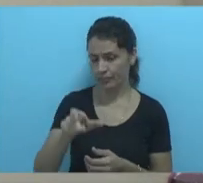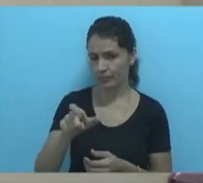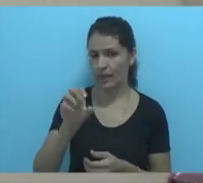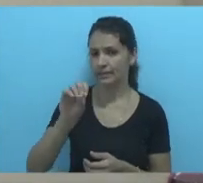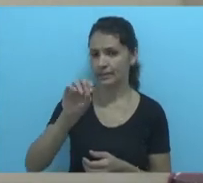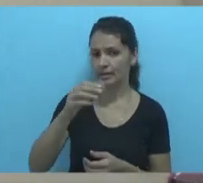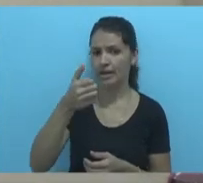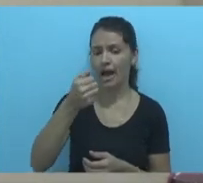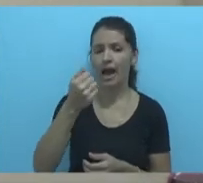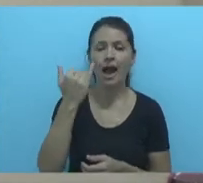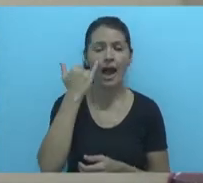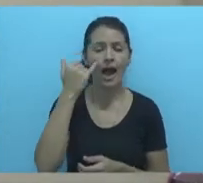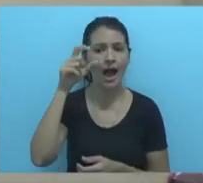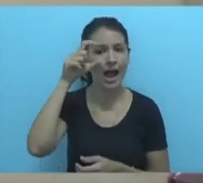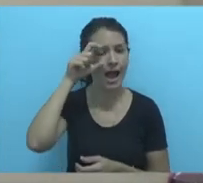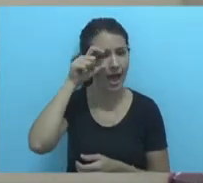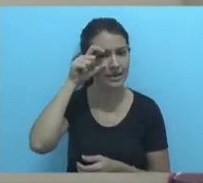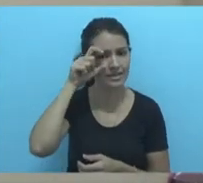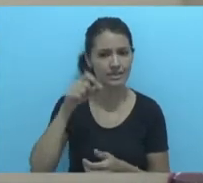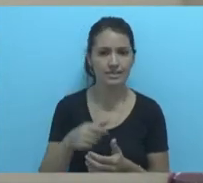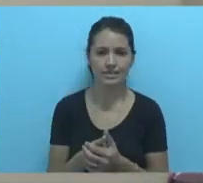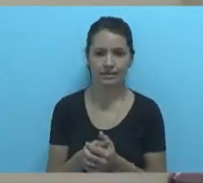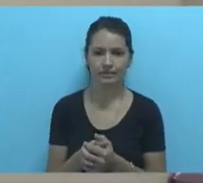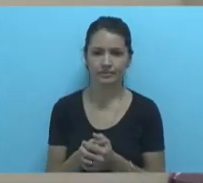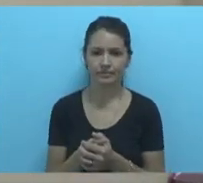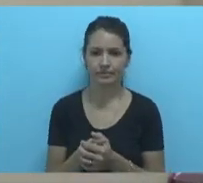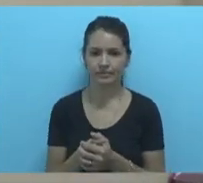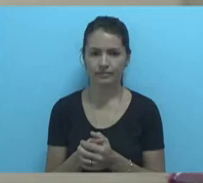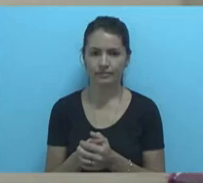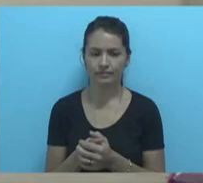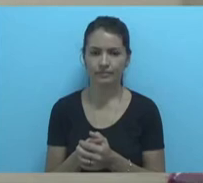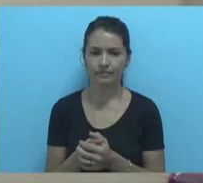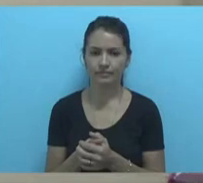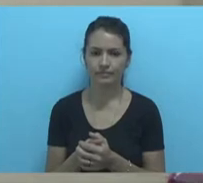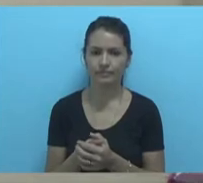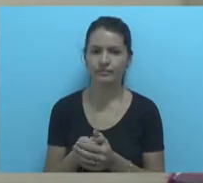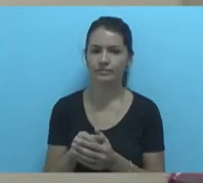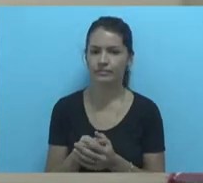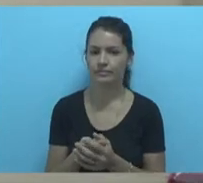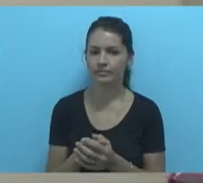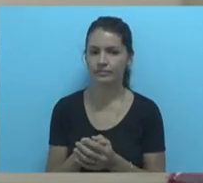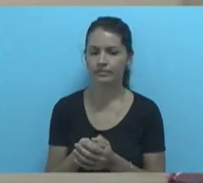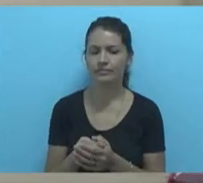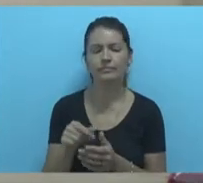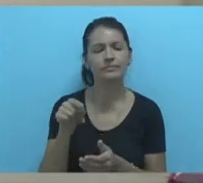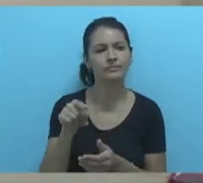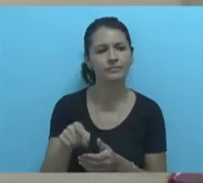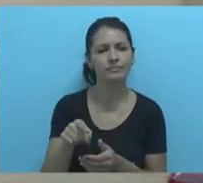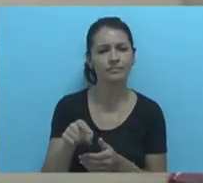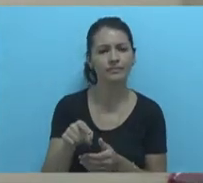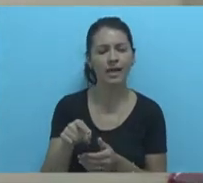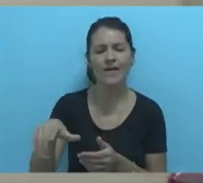que a los 9 años recibió a mis compañeros de Giros, les abrió las puertas junto a su mamá en